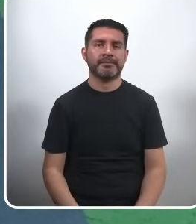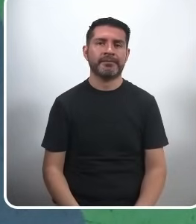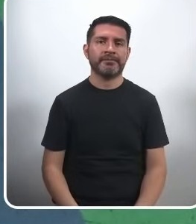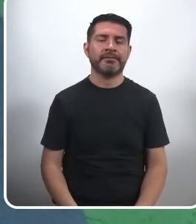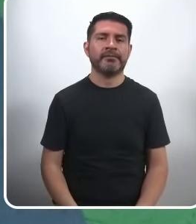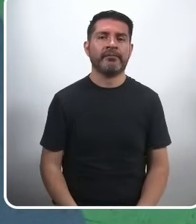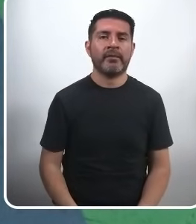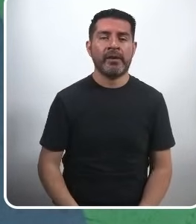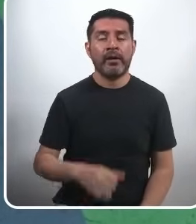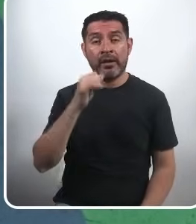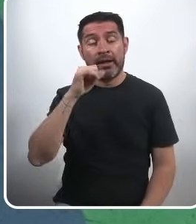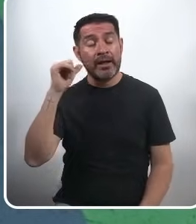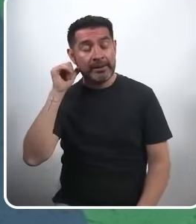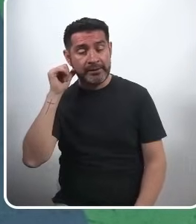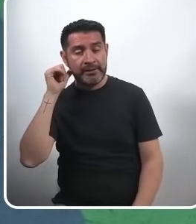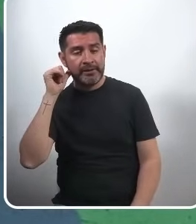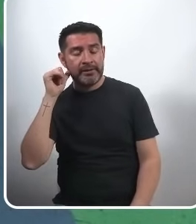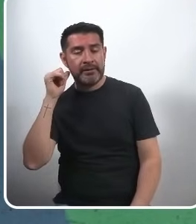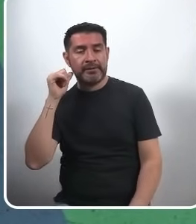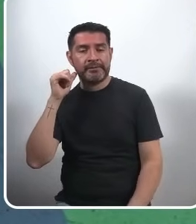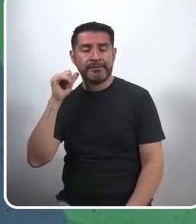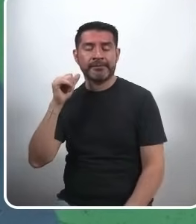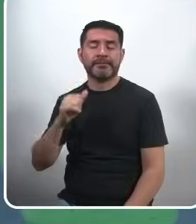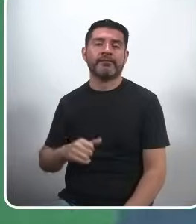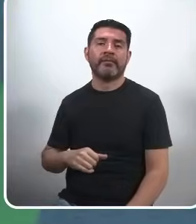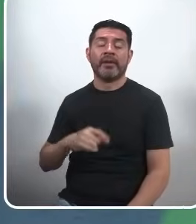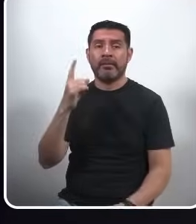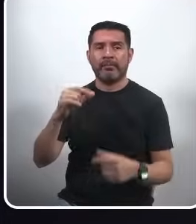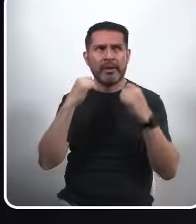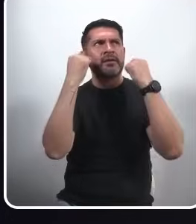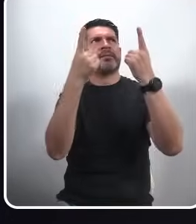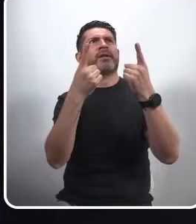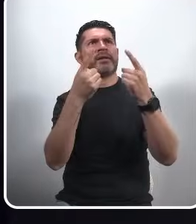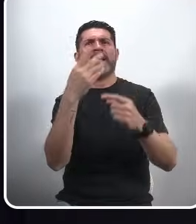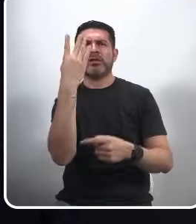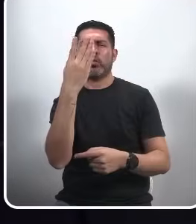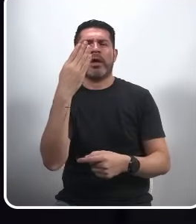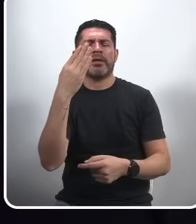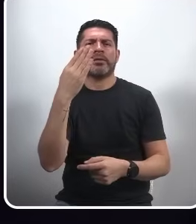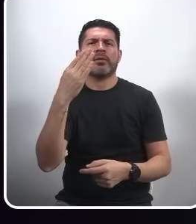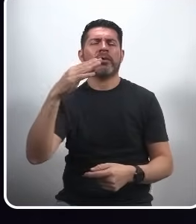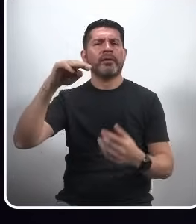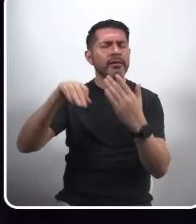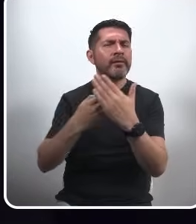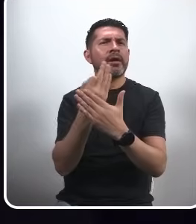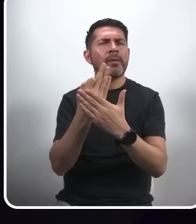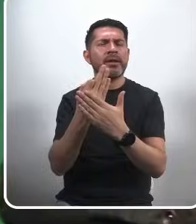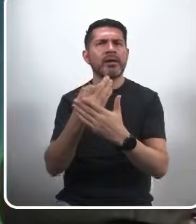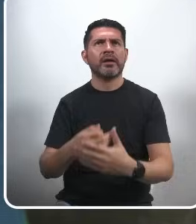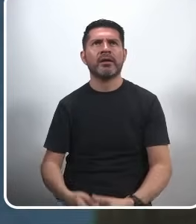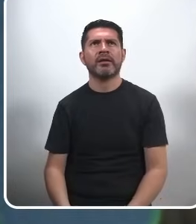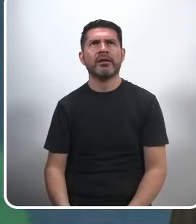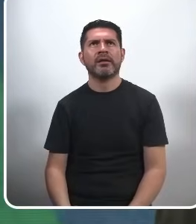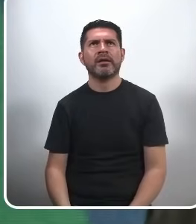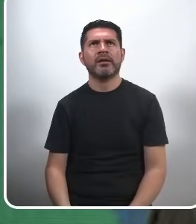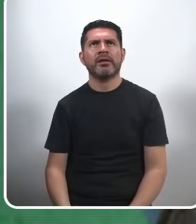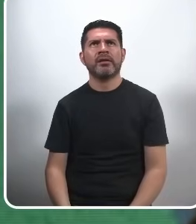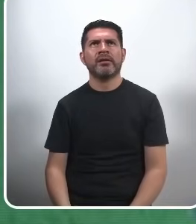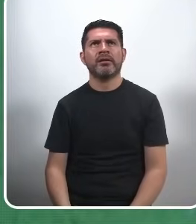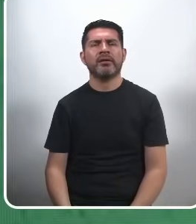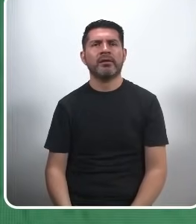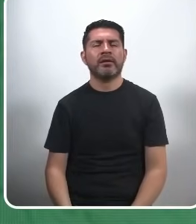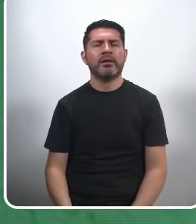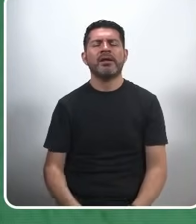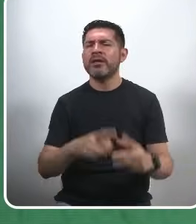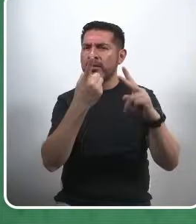mañana. De pronto fui al baño, tomé agua, me acosté y me empezó como a querer dar